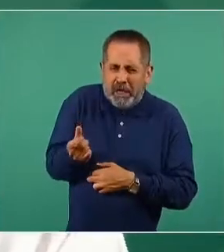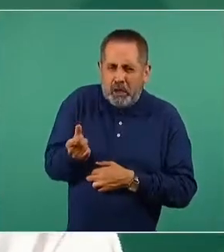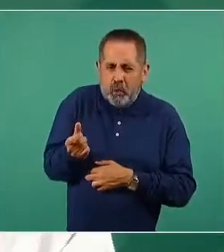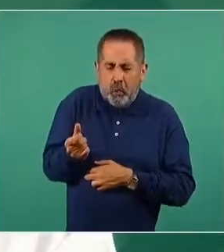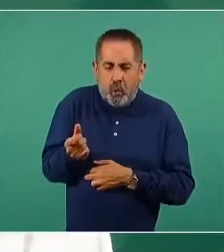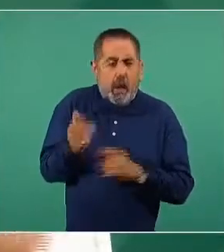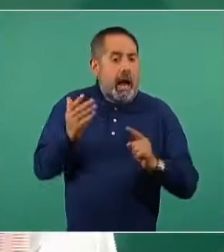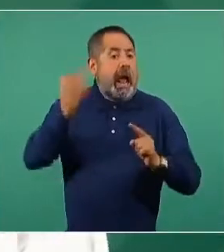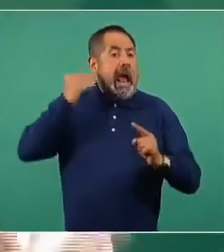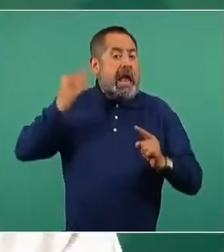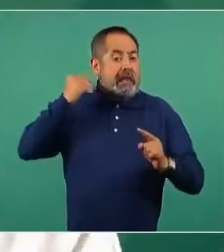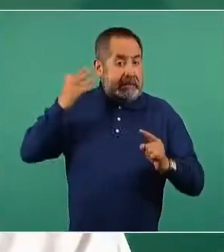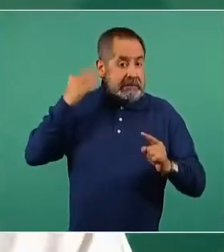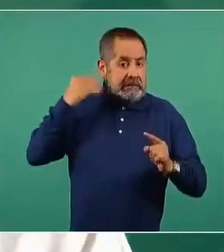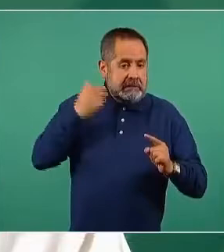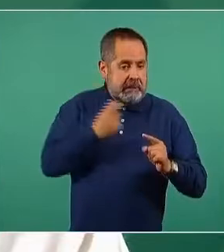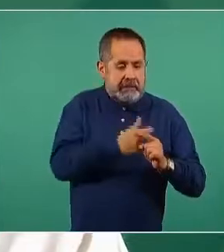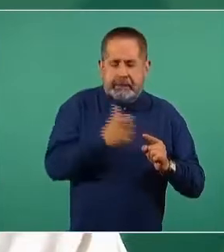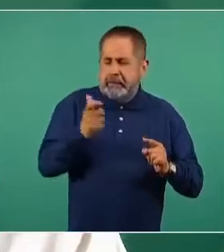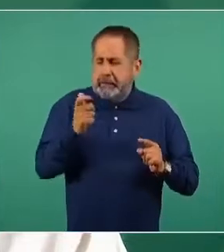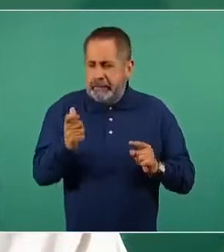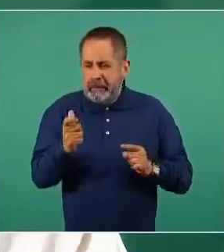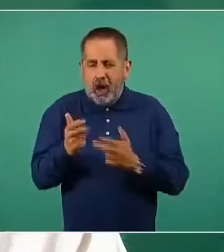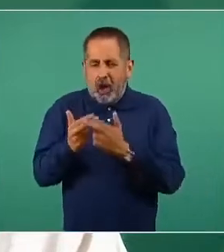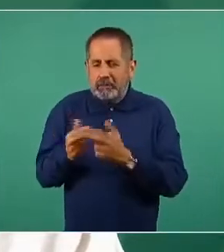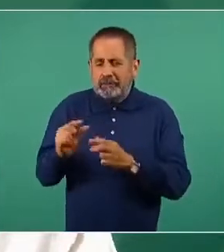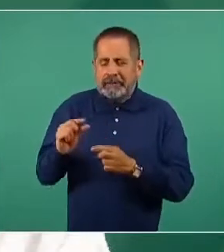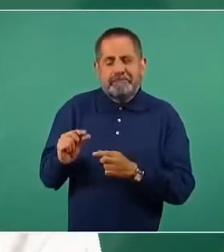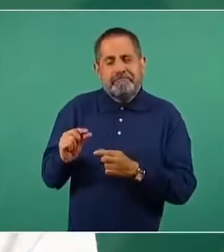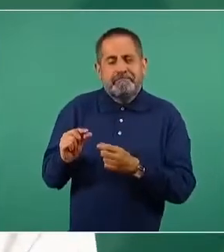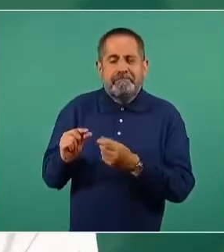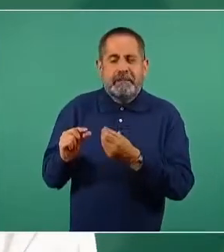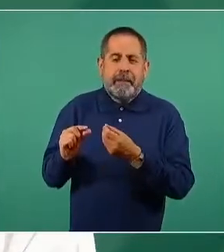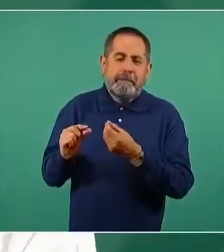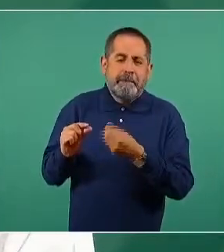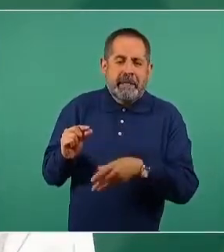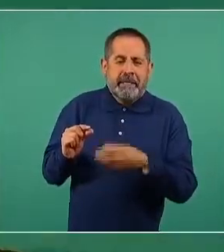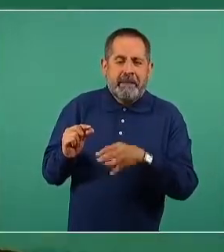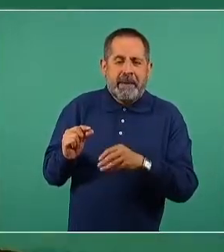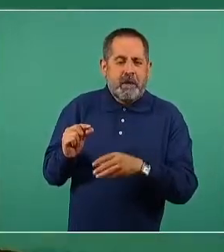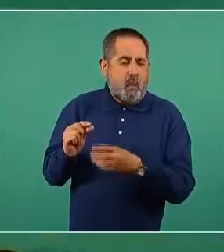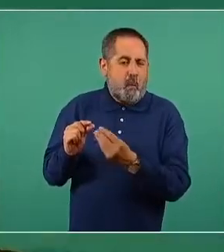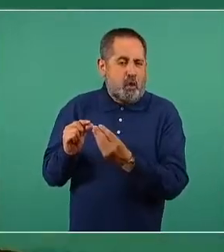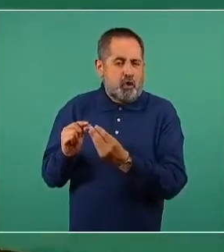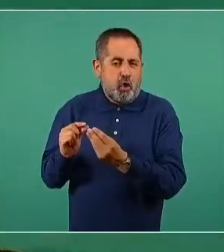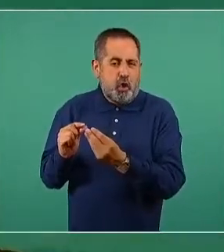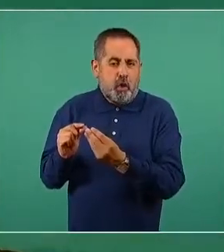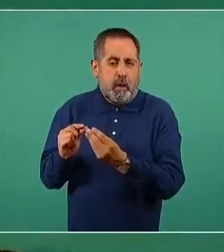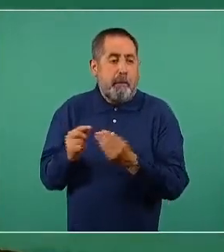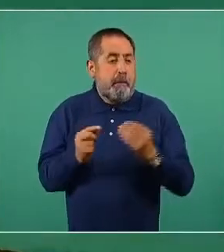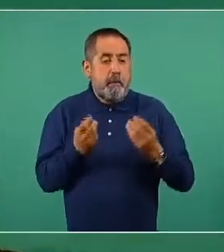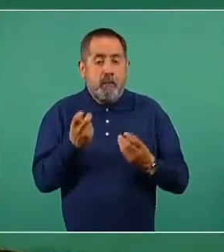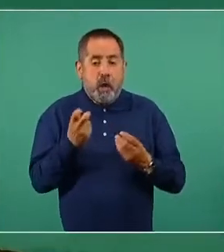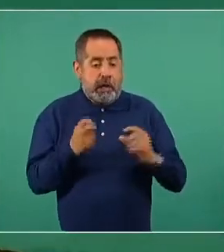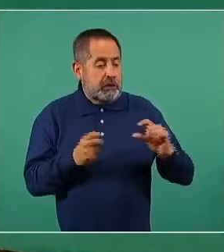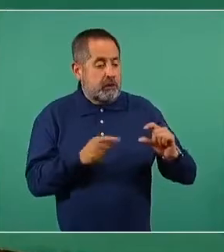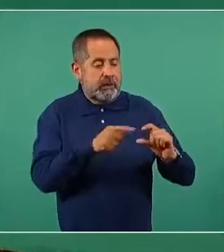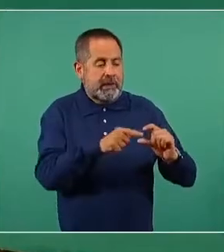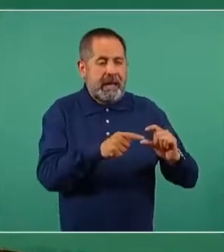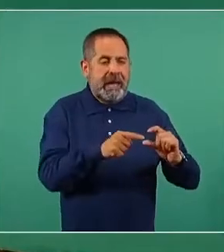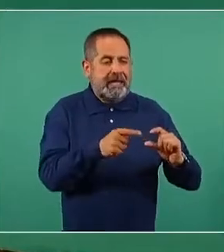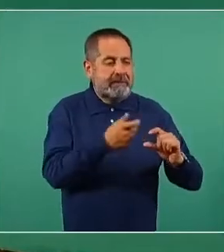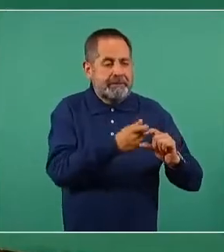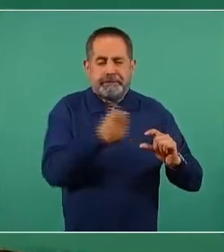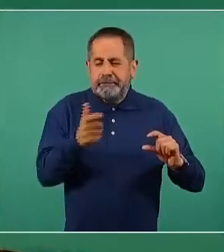comparado con las agujas que convencionalmente estábamos utilizando. Esto técnicamente se le llama volumen muerto, es